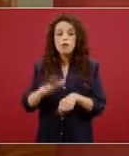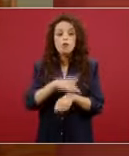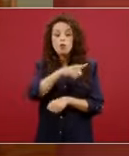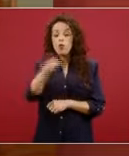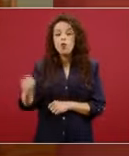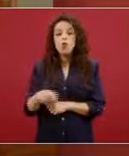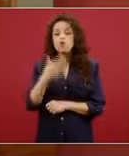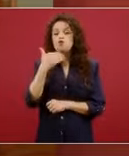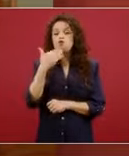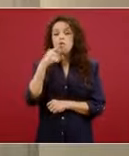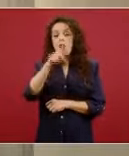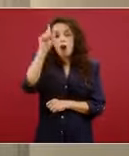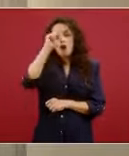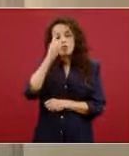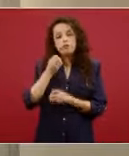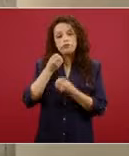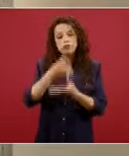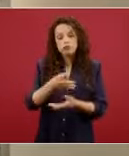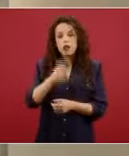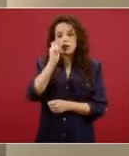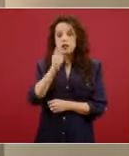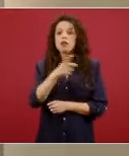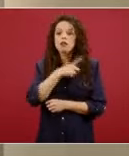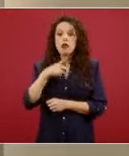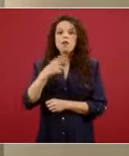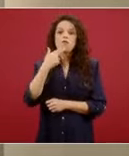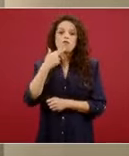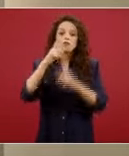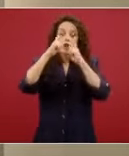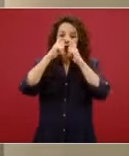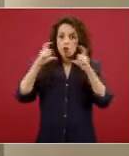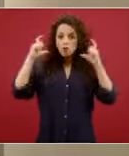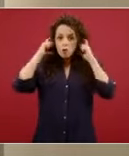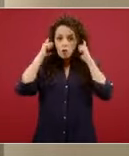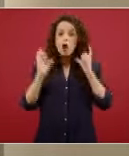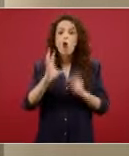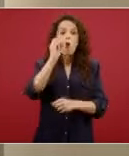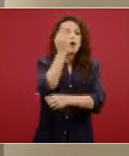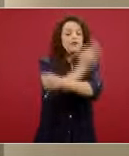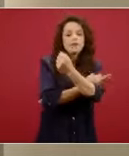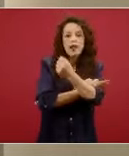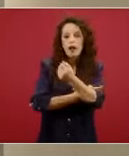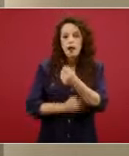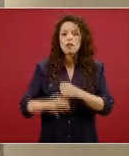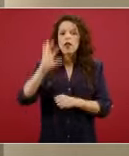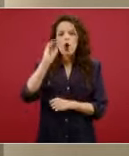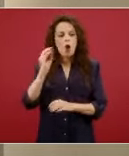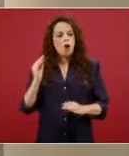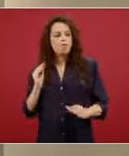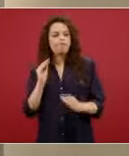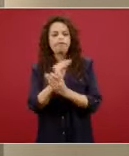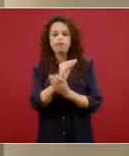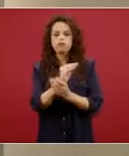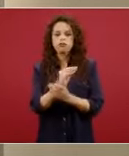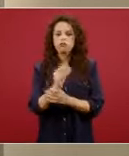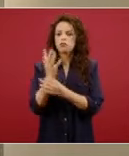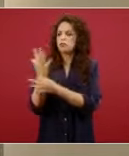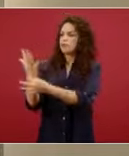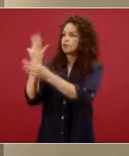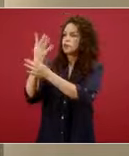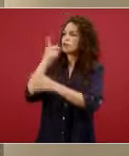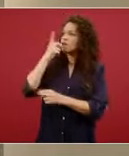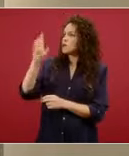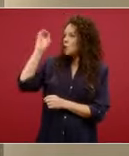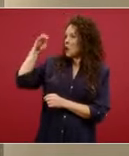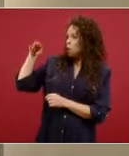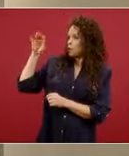uso de cubrebocas o se tardaron en recomendar el uso de cubrebocas o no le han hecho caso a lo que dice la Organización